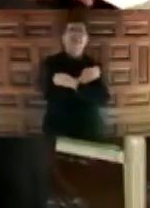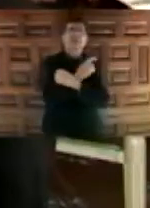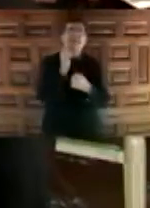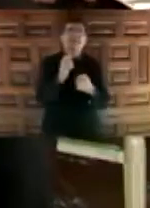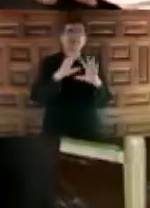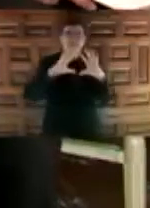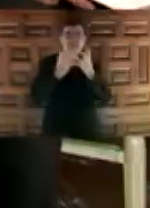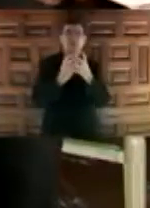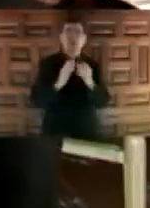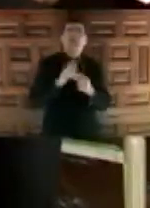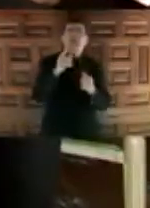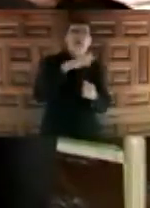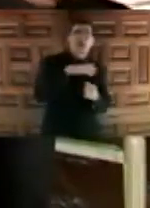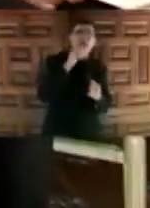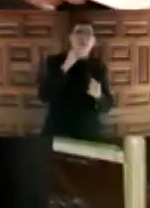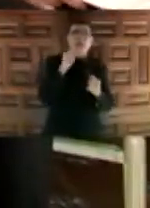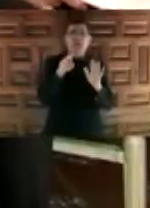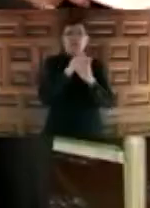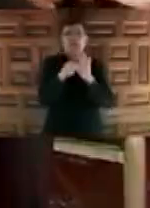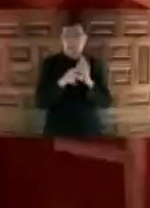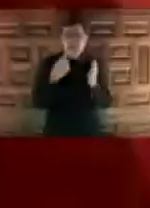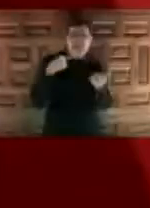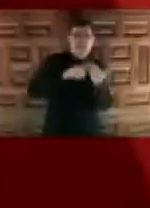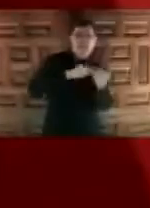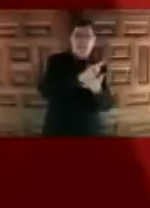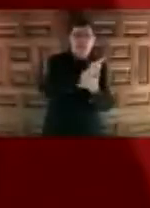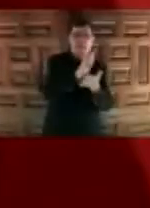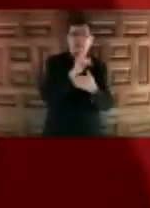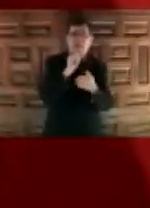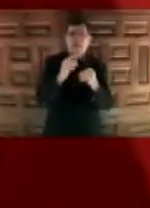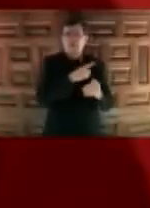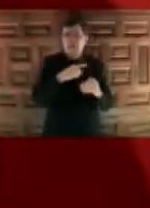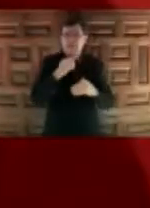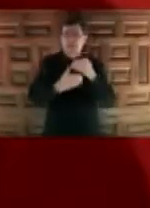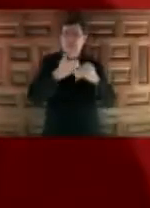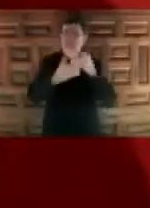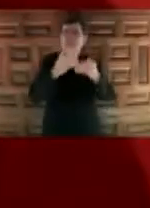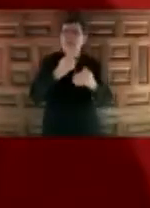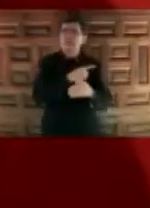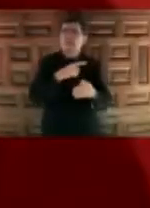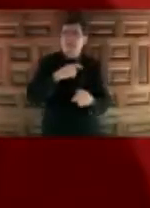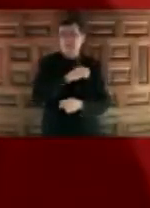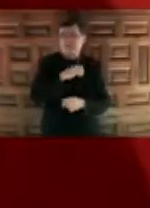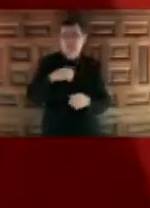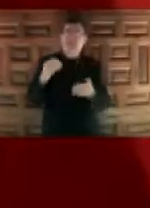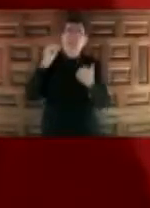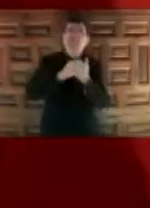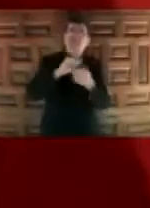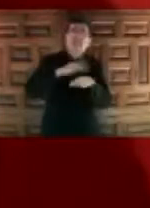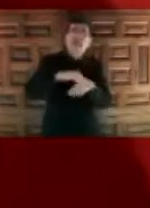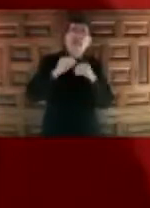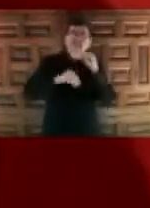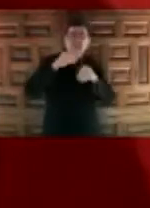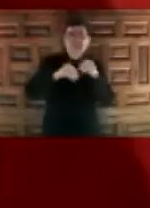que ser universal, esté o no esté en la norma, tiene que ser progresivo, es decir, el Estado tiene la obligación de cumplimentar cada vez